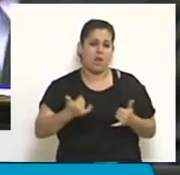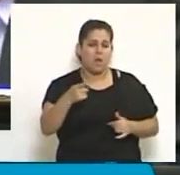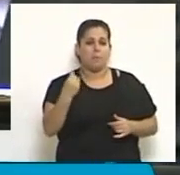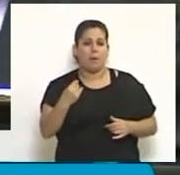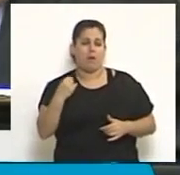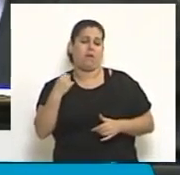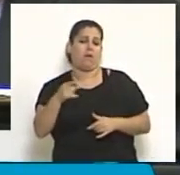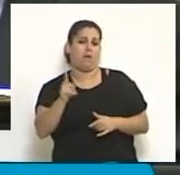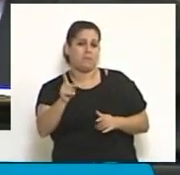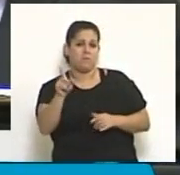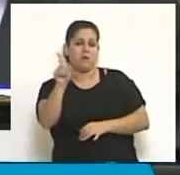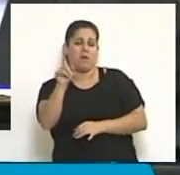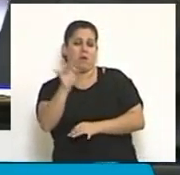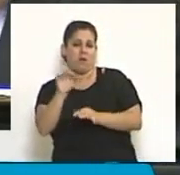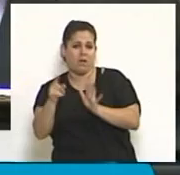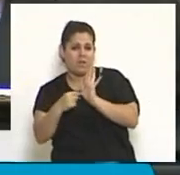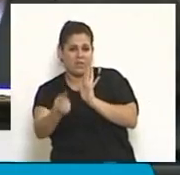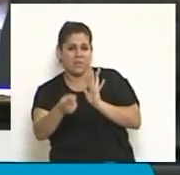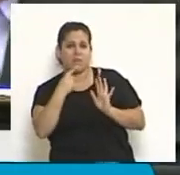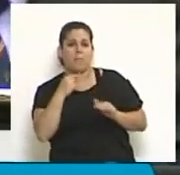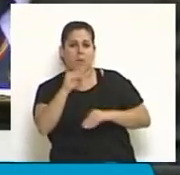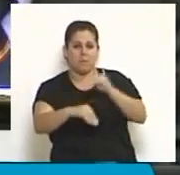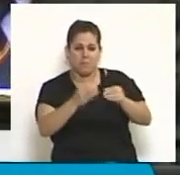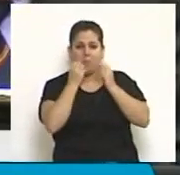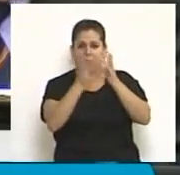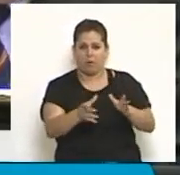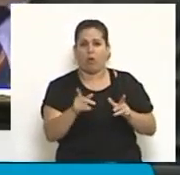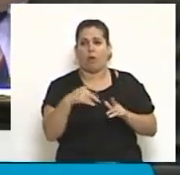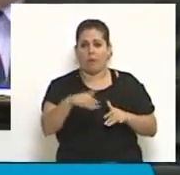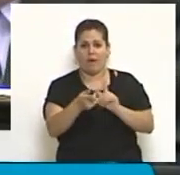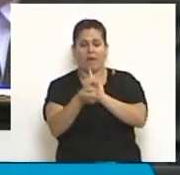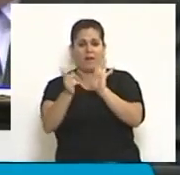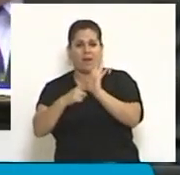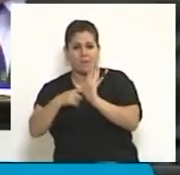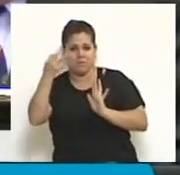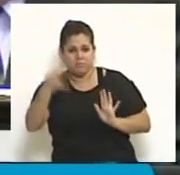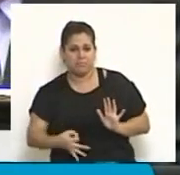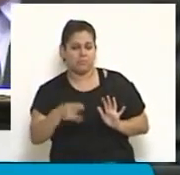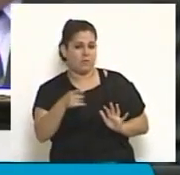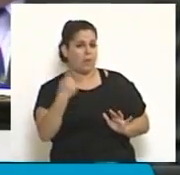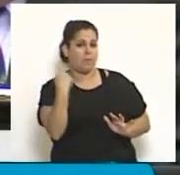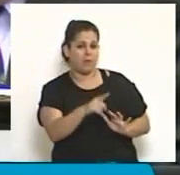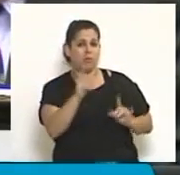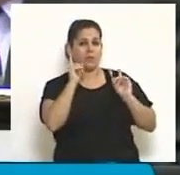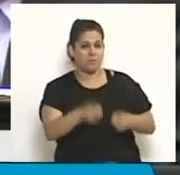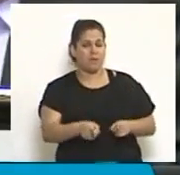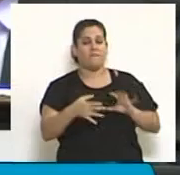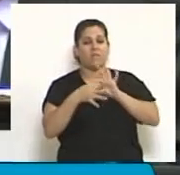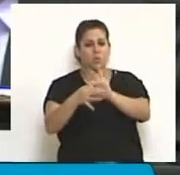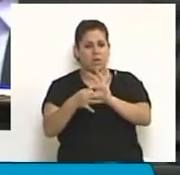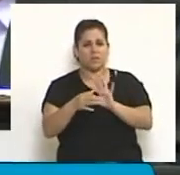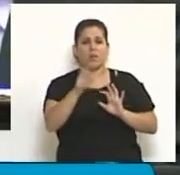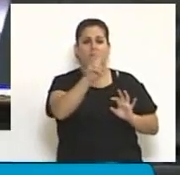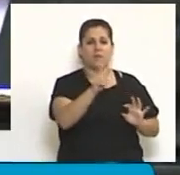permitiría eventualmente que dichas atribuciones se amplíen al momento de la reglamentación de la ley. Por su parte, la vinculación entre